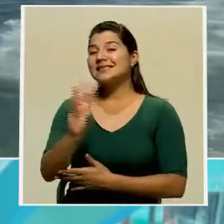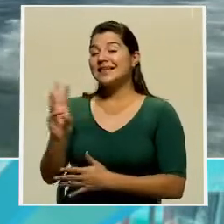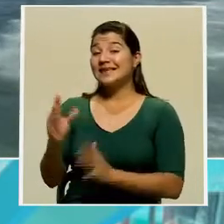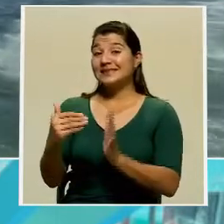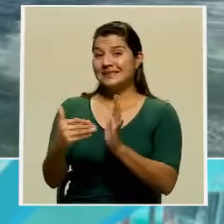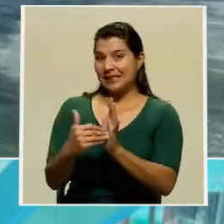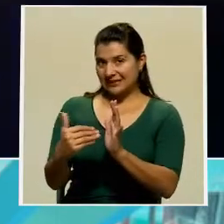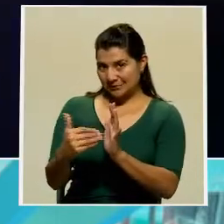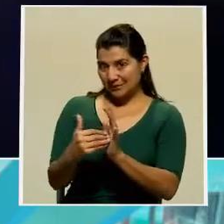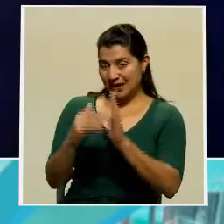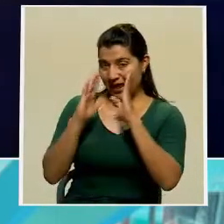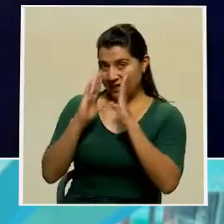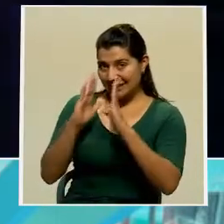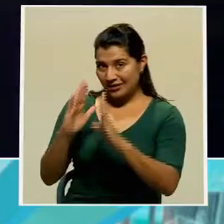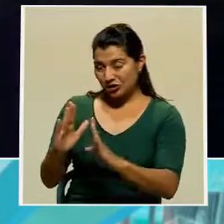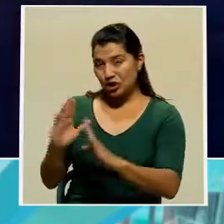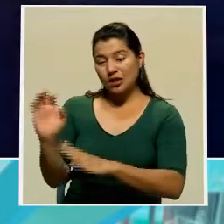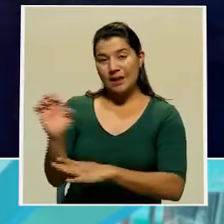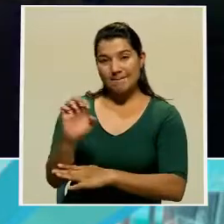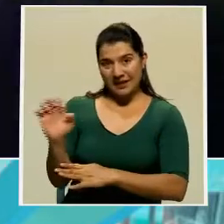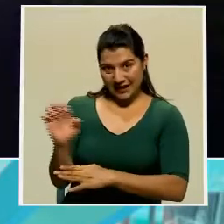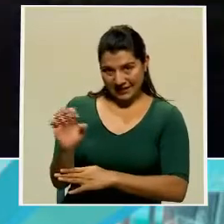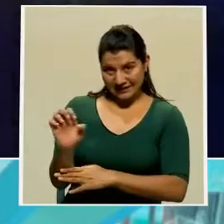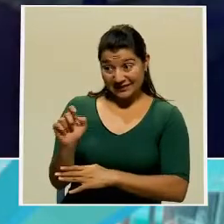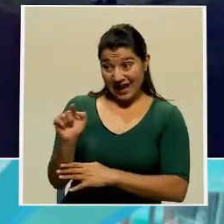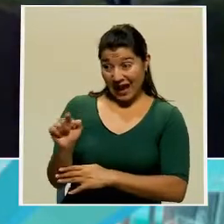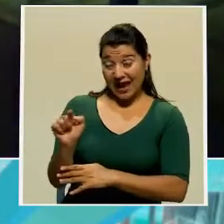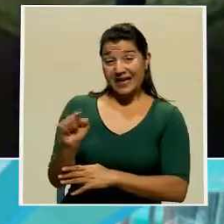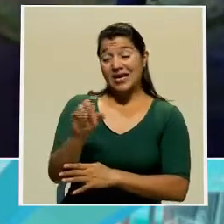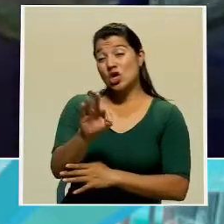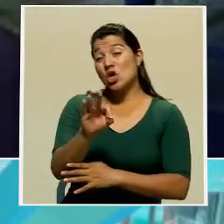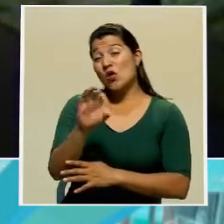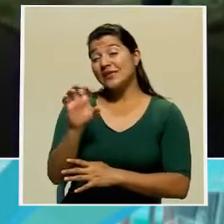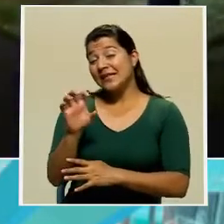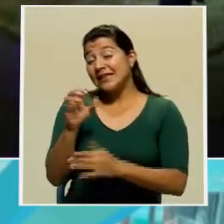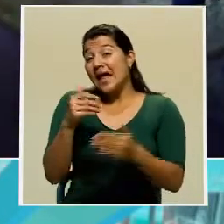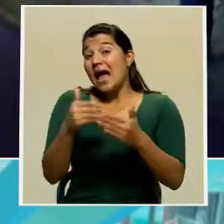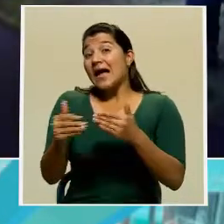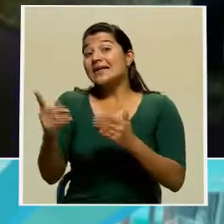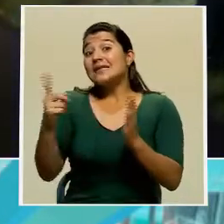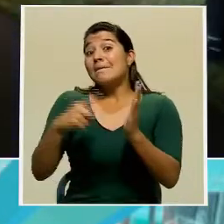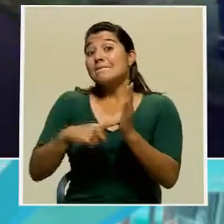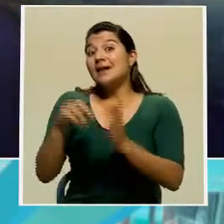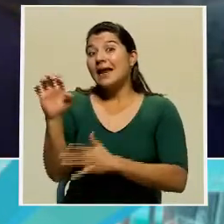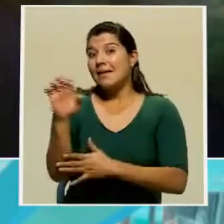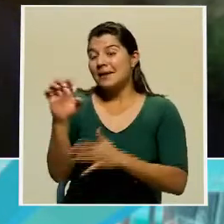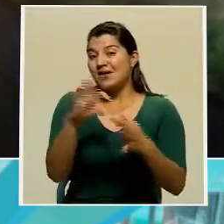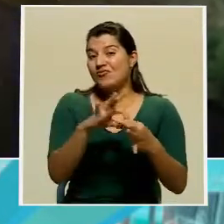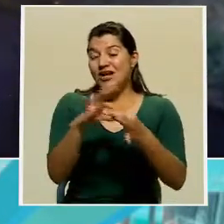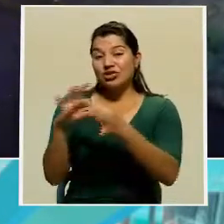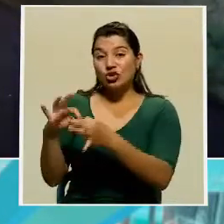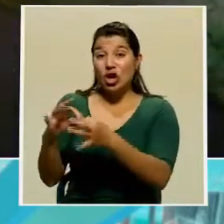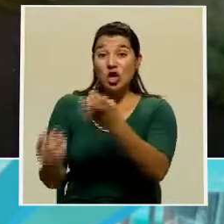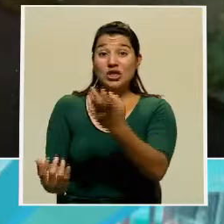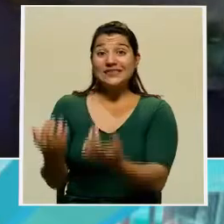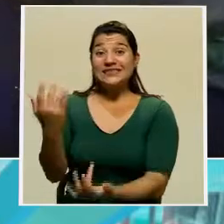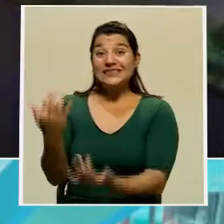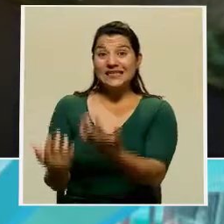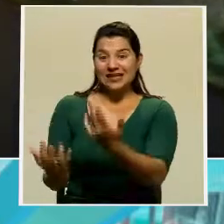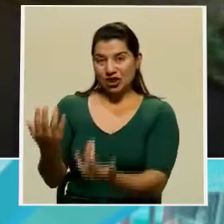salidas o emergencias, de las cuales 900 y casi 1,000 emergencias corresponden a incendios